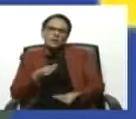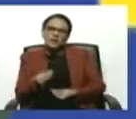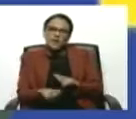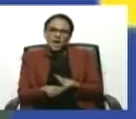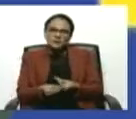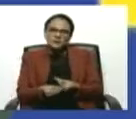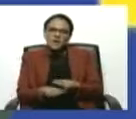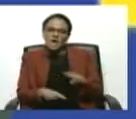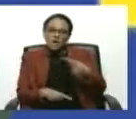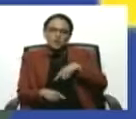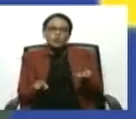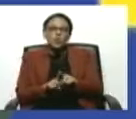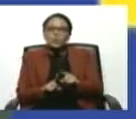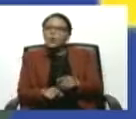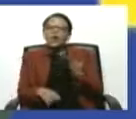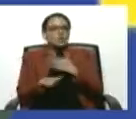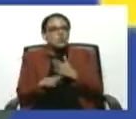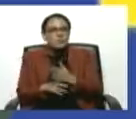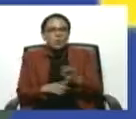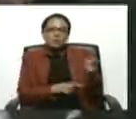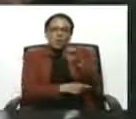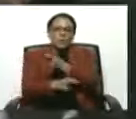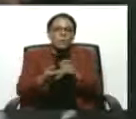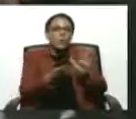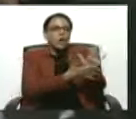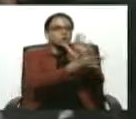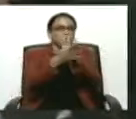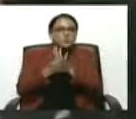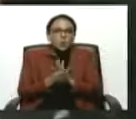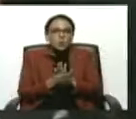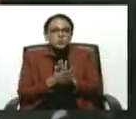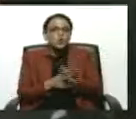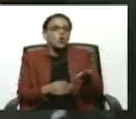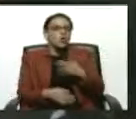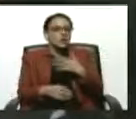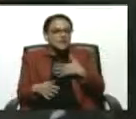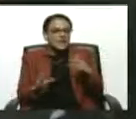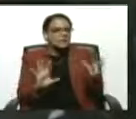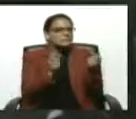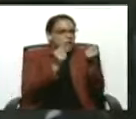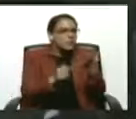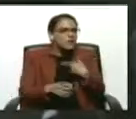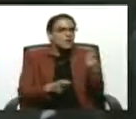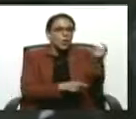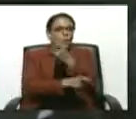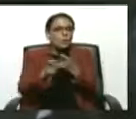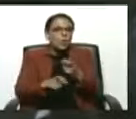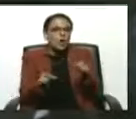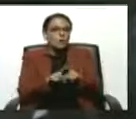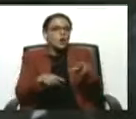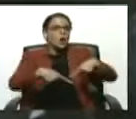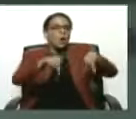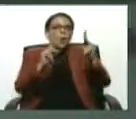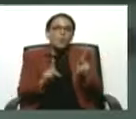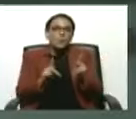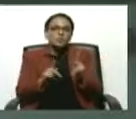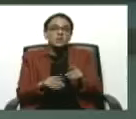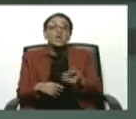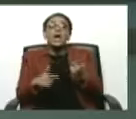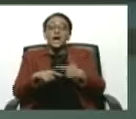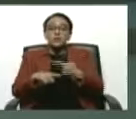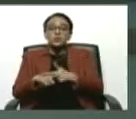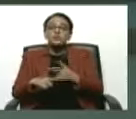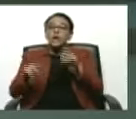¿cómo hemos venido recuperando? Y son números que nos gusta siempre repetir para que el mundo pueda